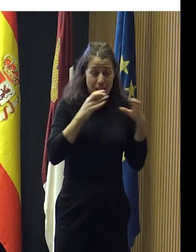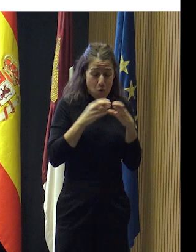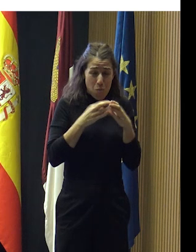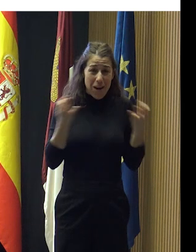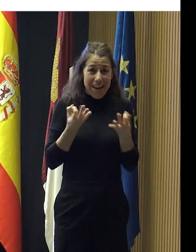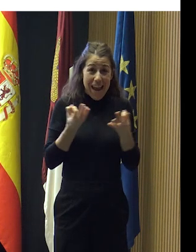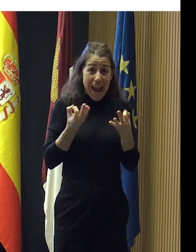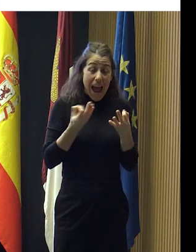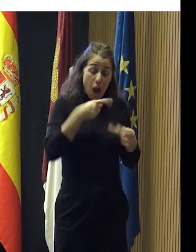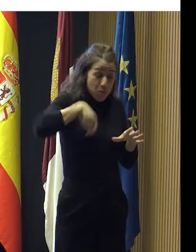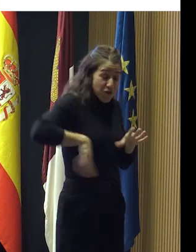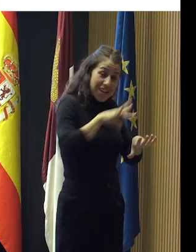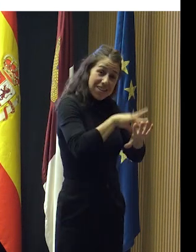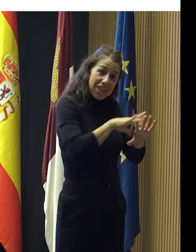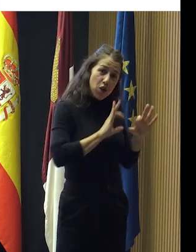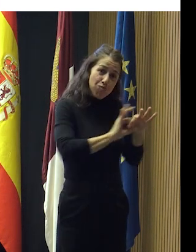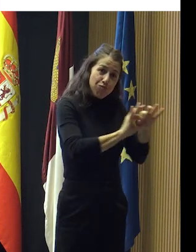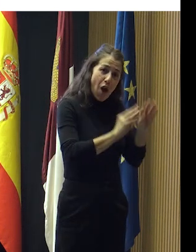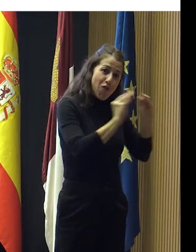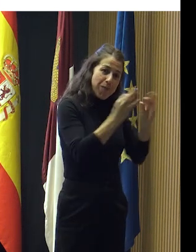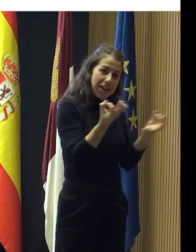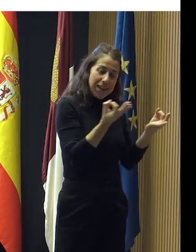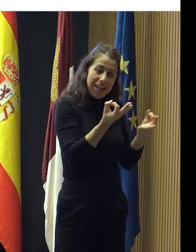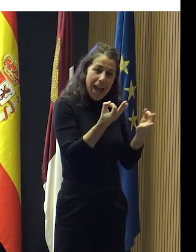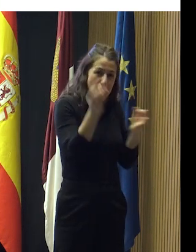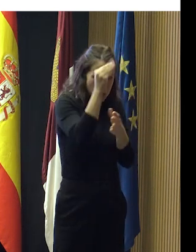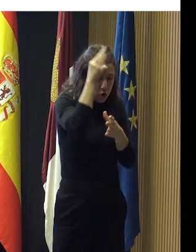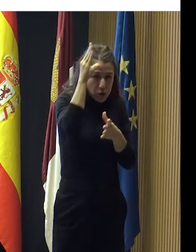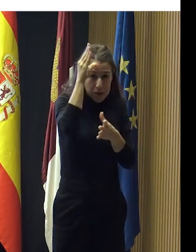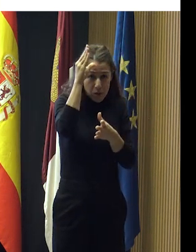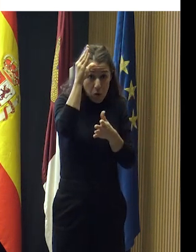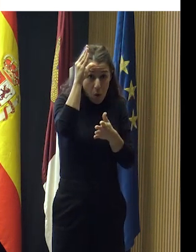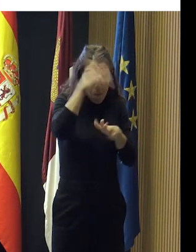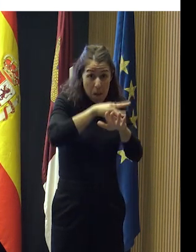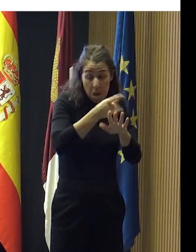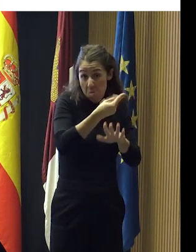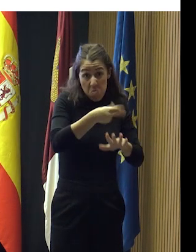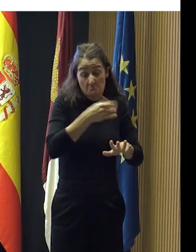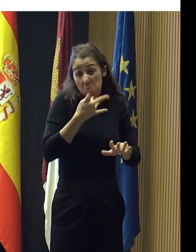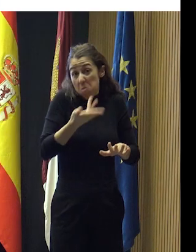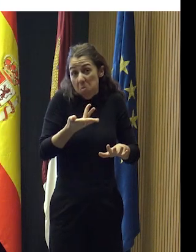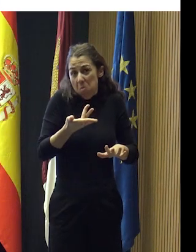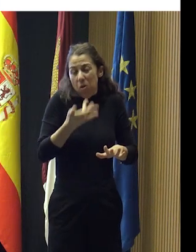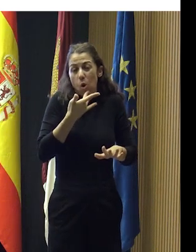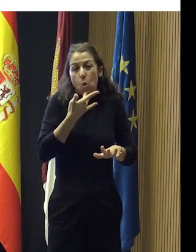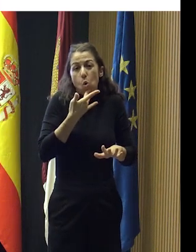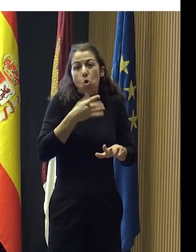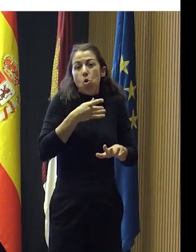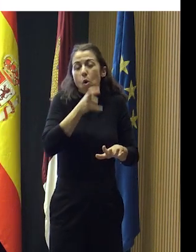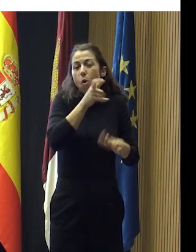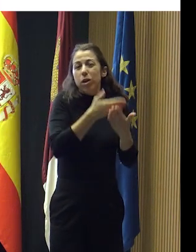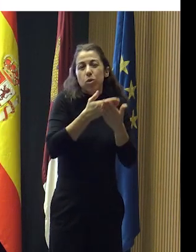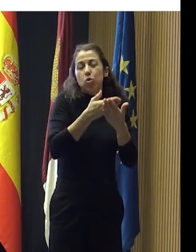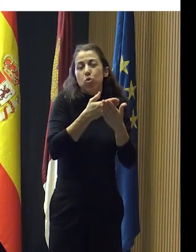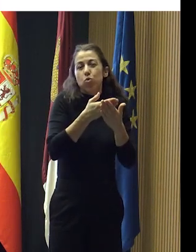formar a los profesionales sanitarios. ¿En qué? ¿En conocimientos clínicos? No. No quiero que un oncólogo se